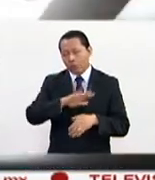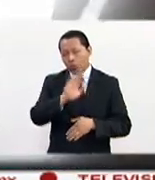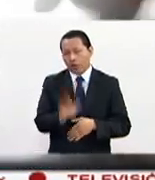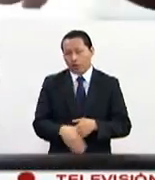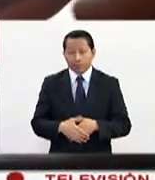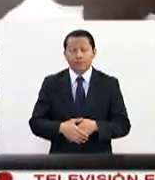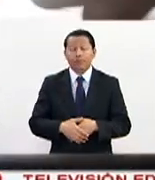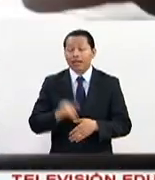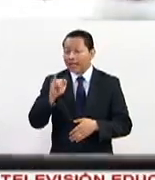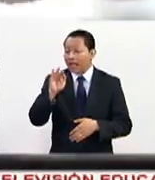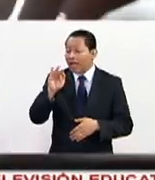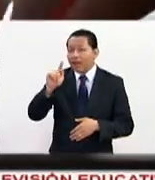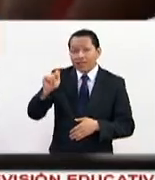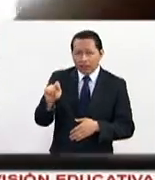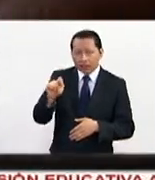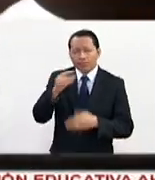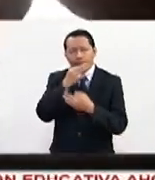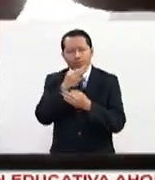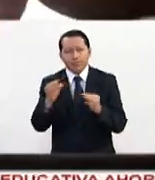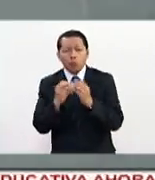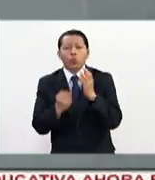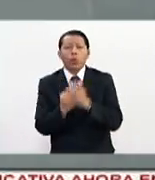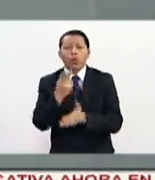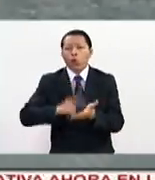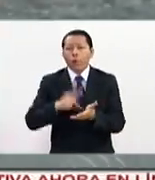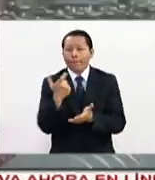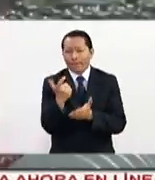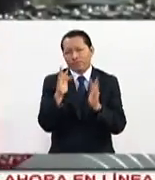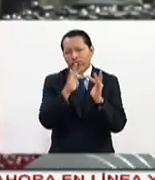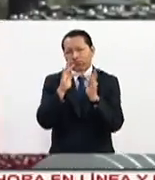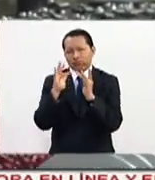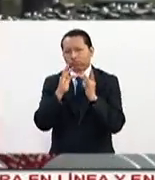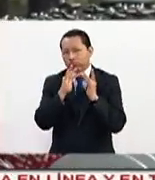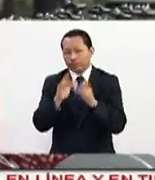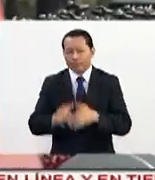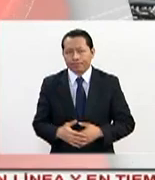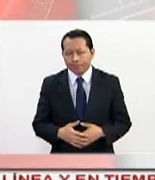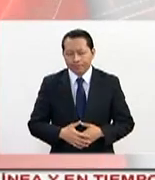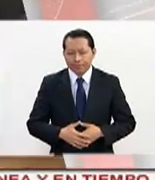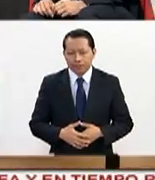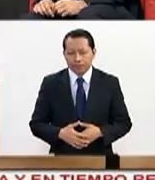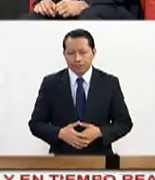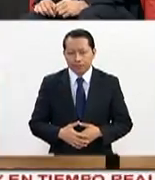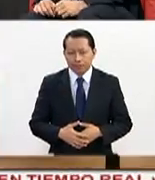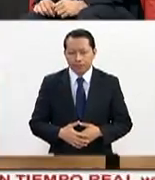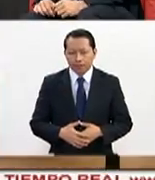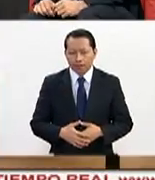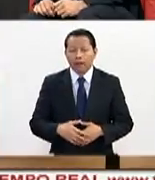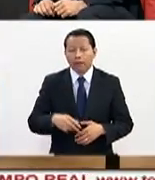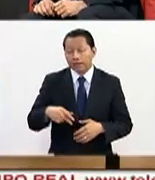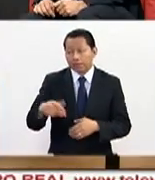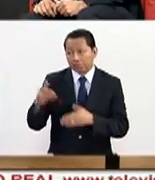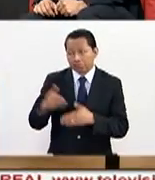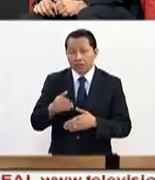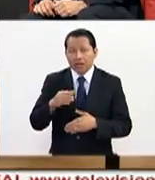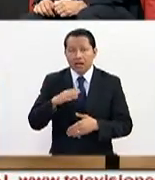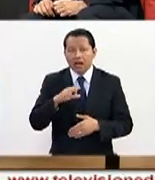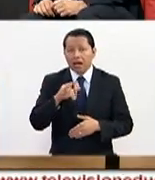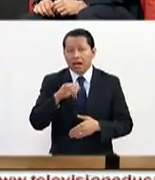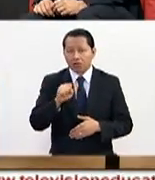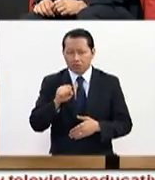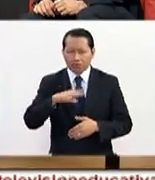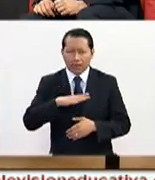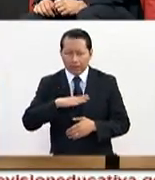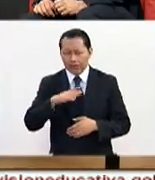Instituto Federal de Telecomunicaciones anunció las nuevas tarifas de interconexión. En el estudio, Carlos